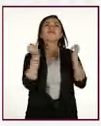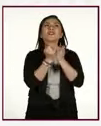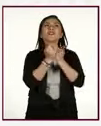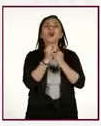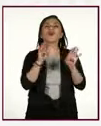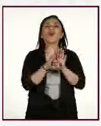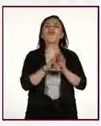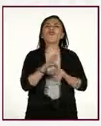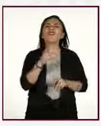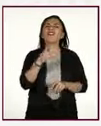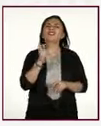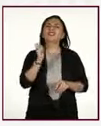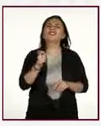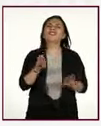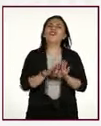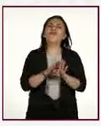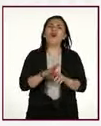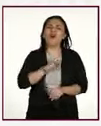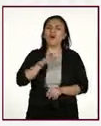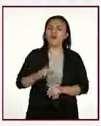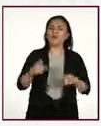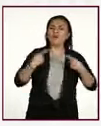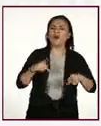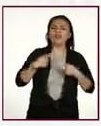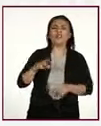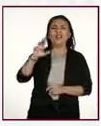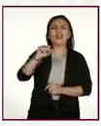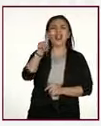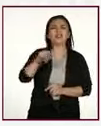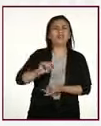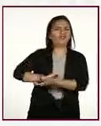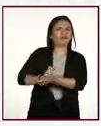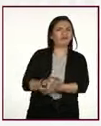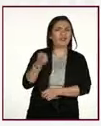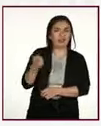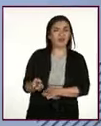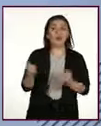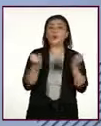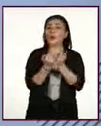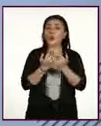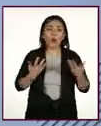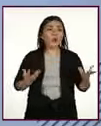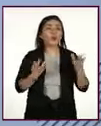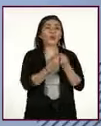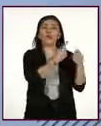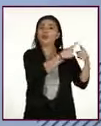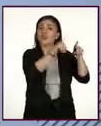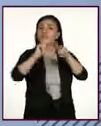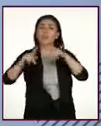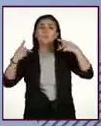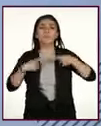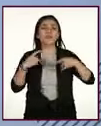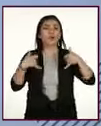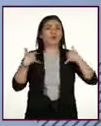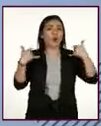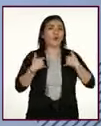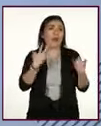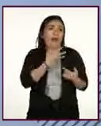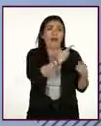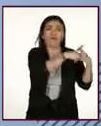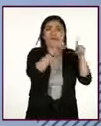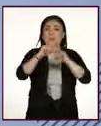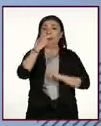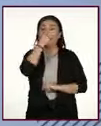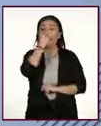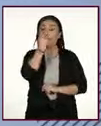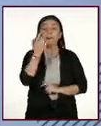de racismo. Entonces, incluir a todas las juventudes, porque también las juventudes son diversas. También, por supuesto.